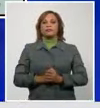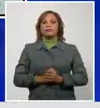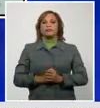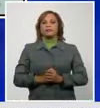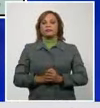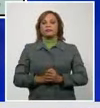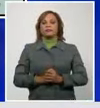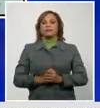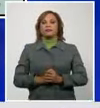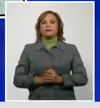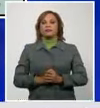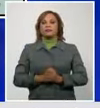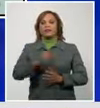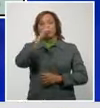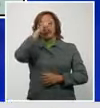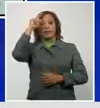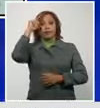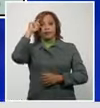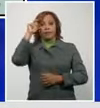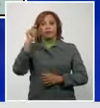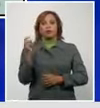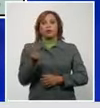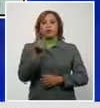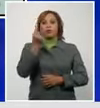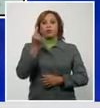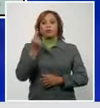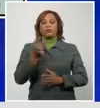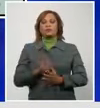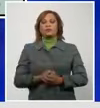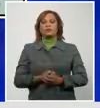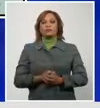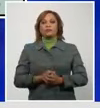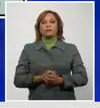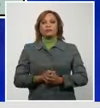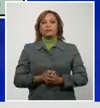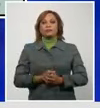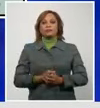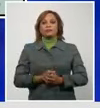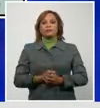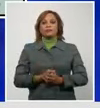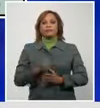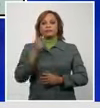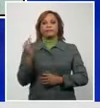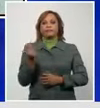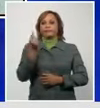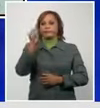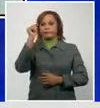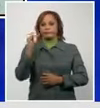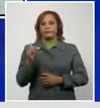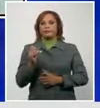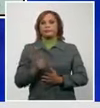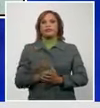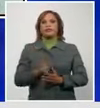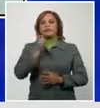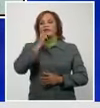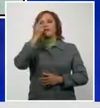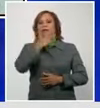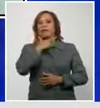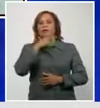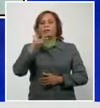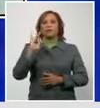Clara, Santi Espíritus, 1 caso del municipio de Tahuasco, Ciego de Ávila con